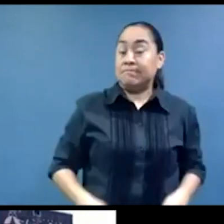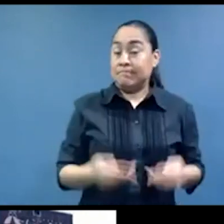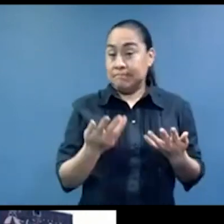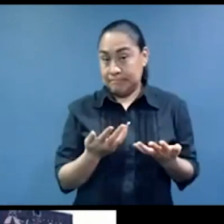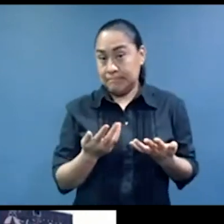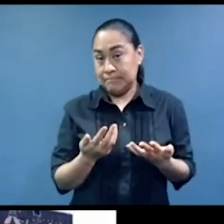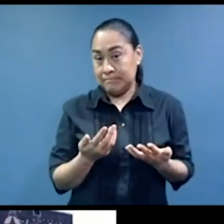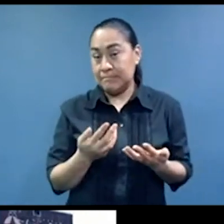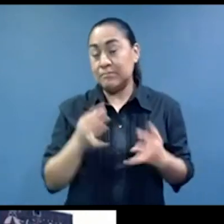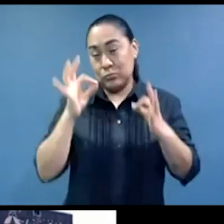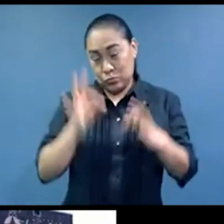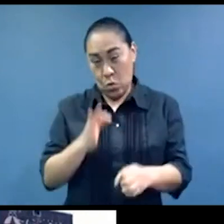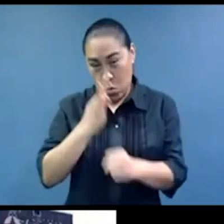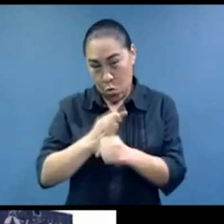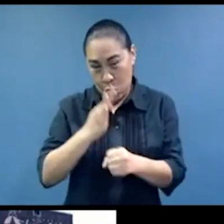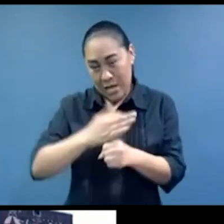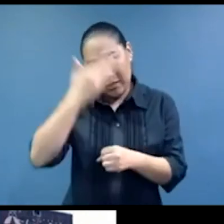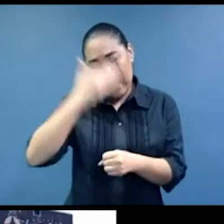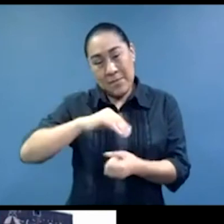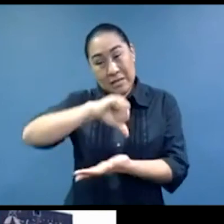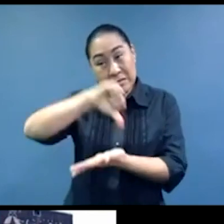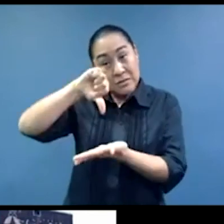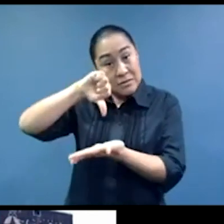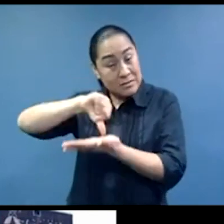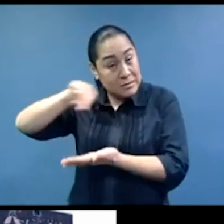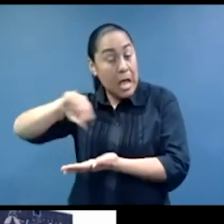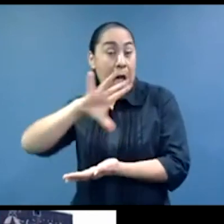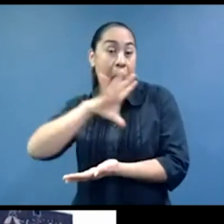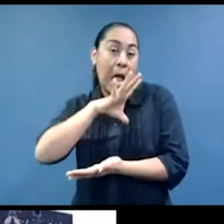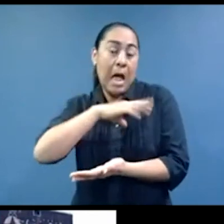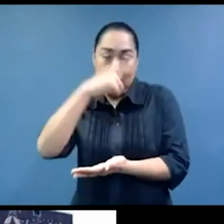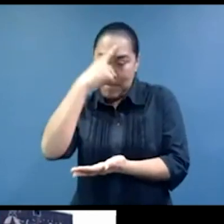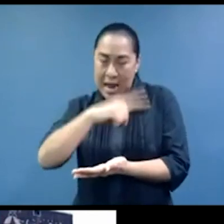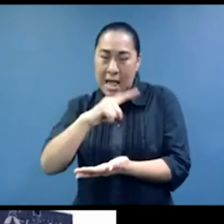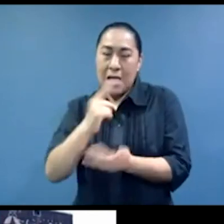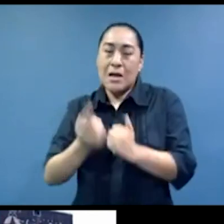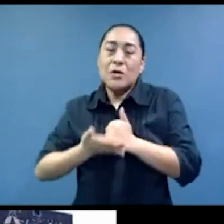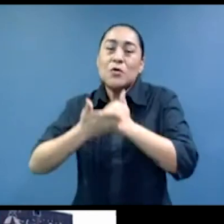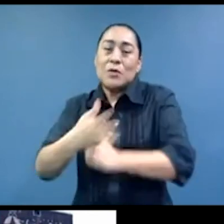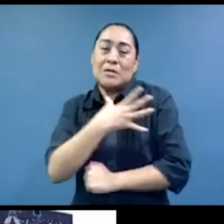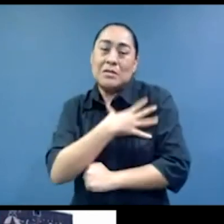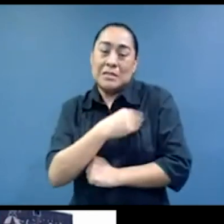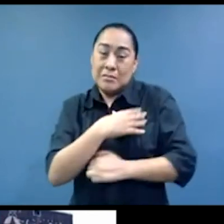los centros que actualmente ofrecen el servicio de reproducción humana asistida,